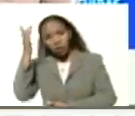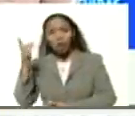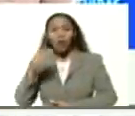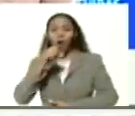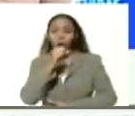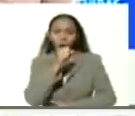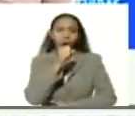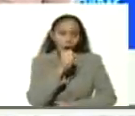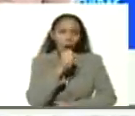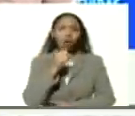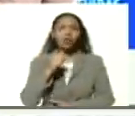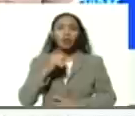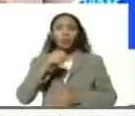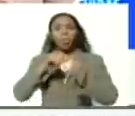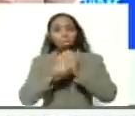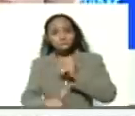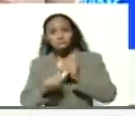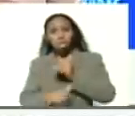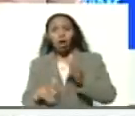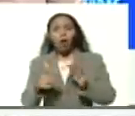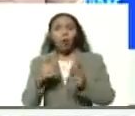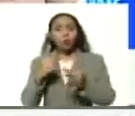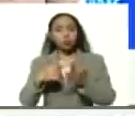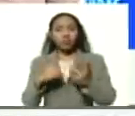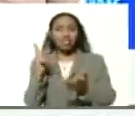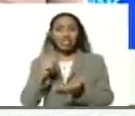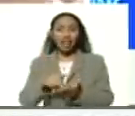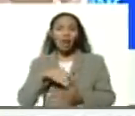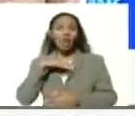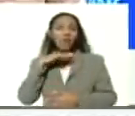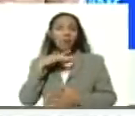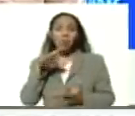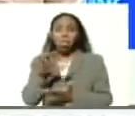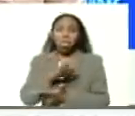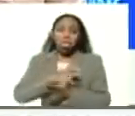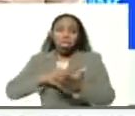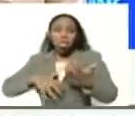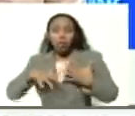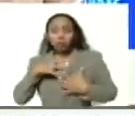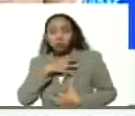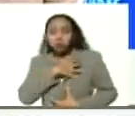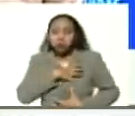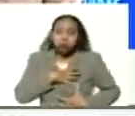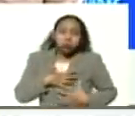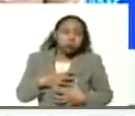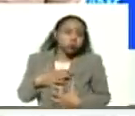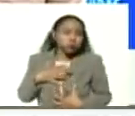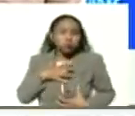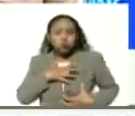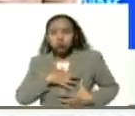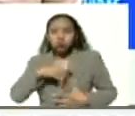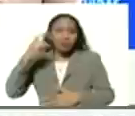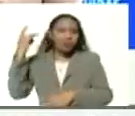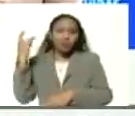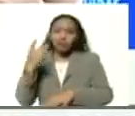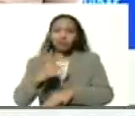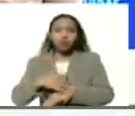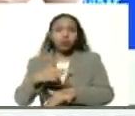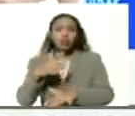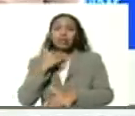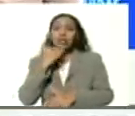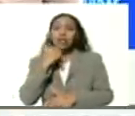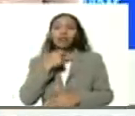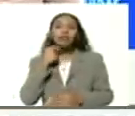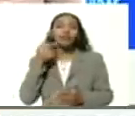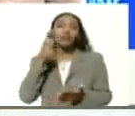tos, diarrea, y llegar cuando ya el avance de la enfermedad lo agrava y puede